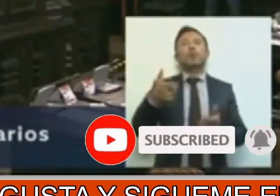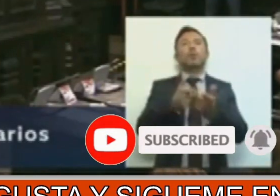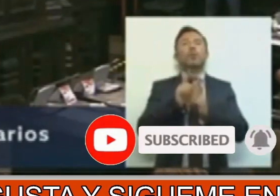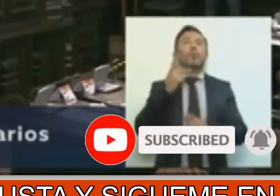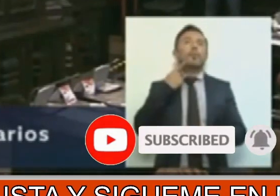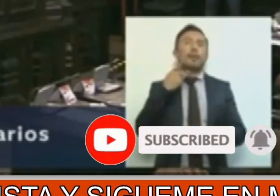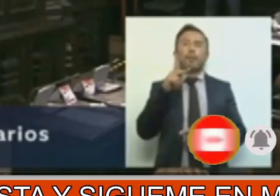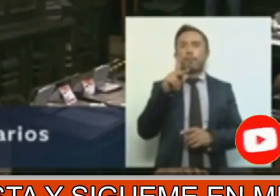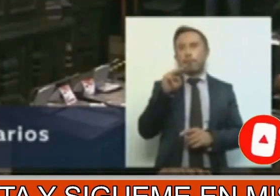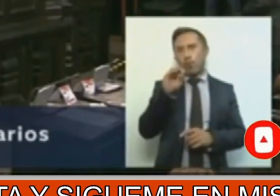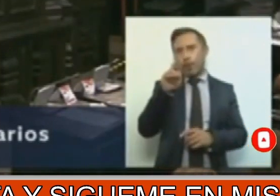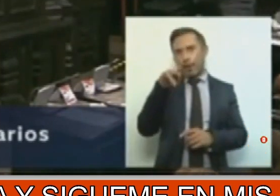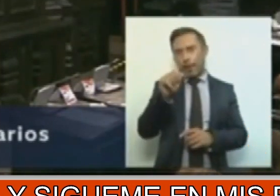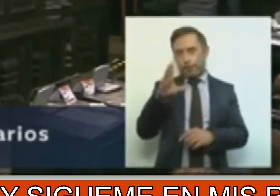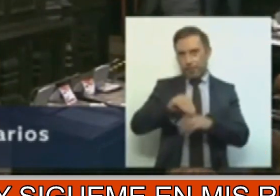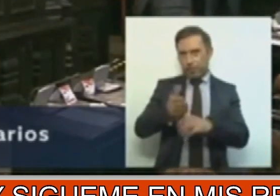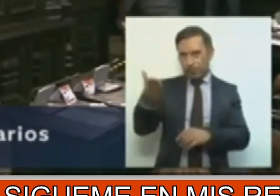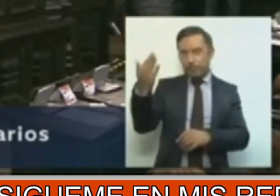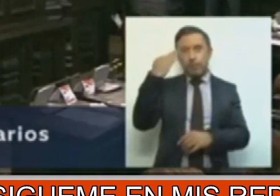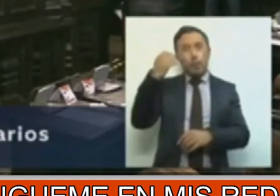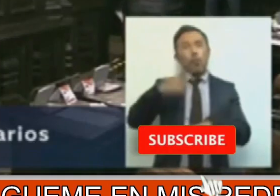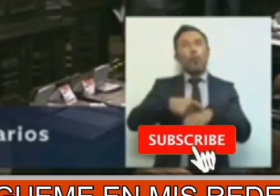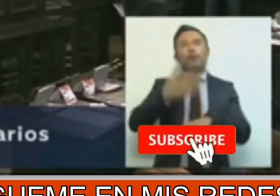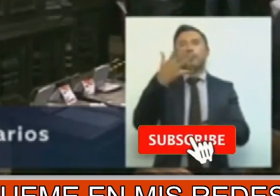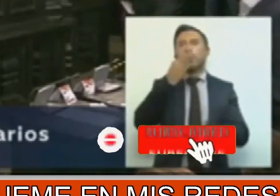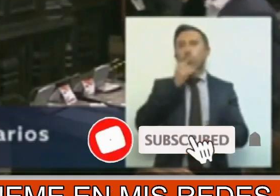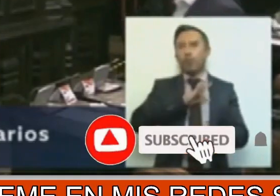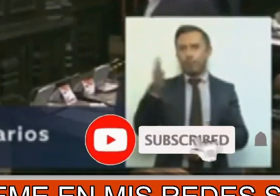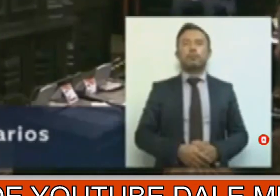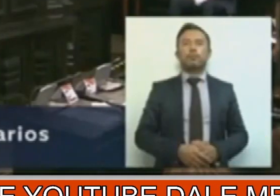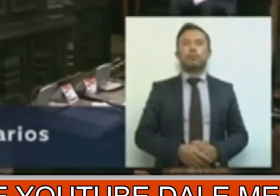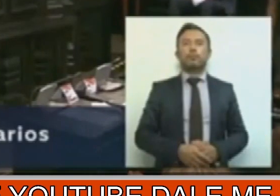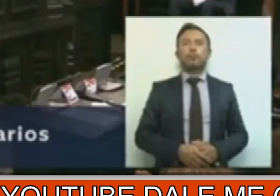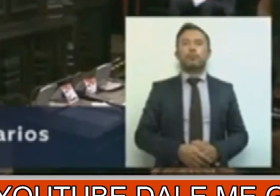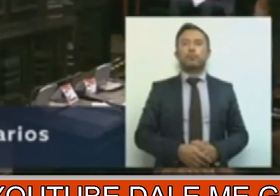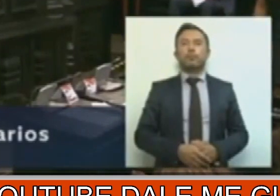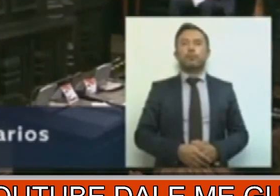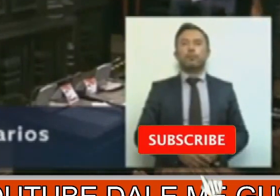Morena, para hablar a favor hasta por 5 minutos.